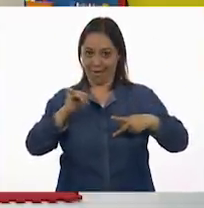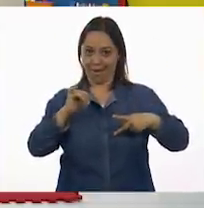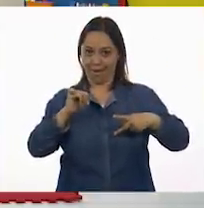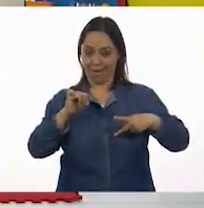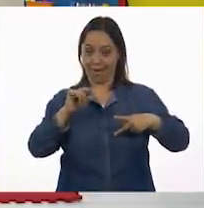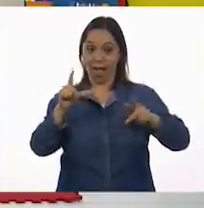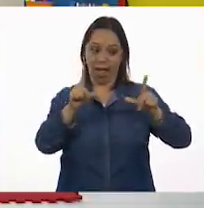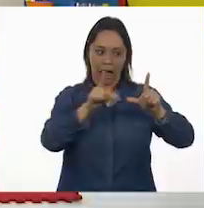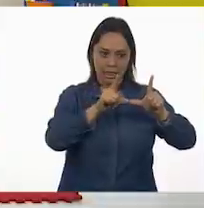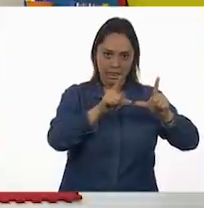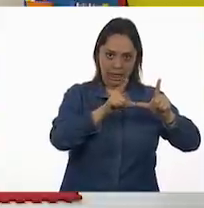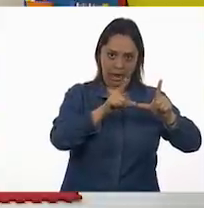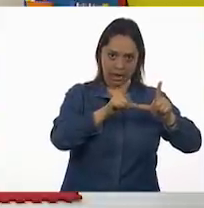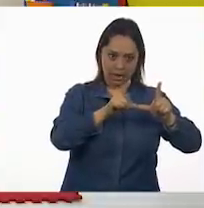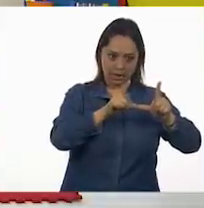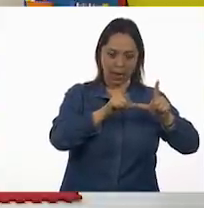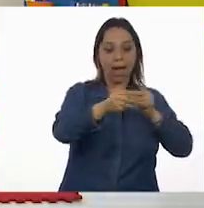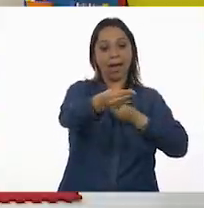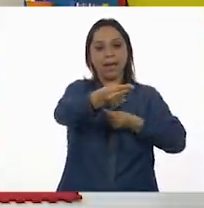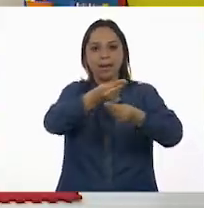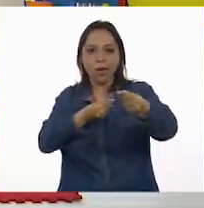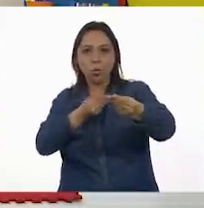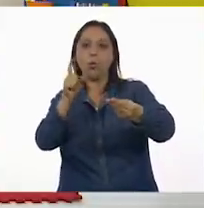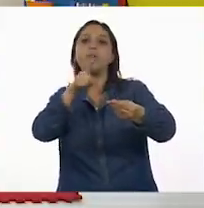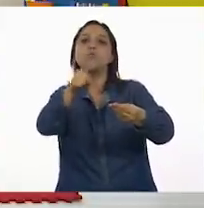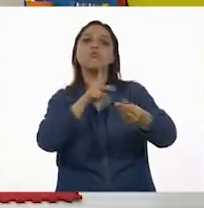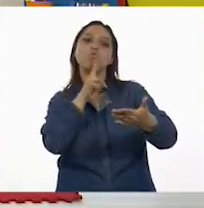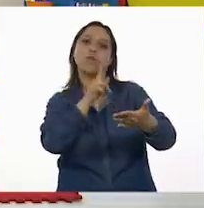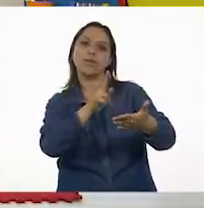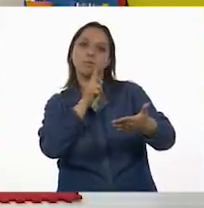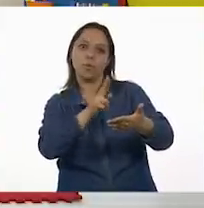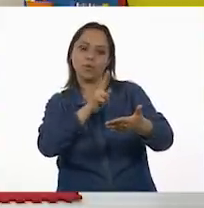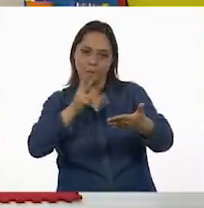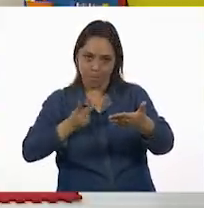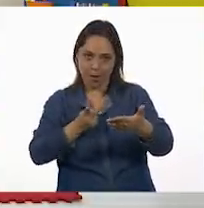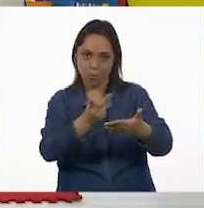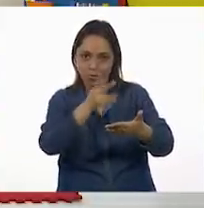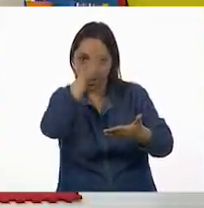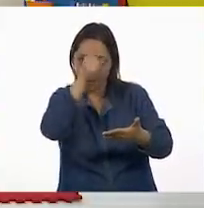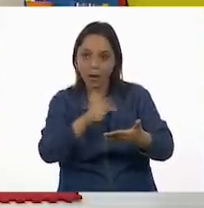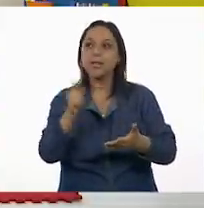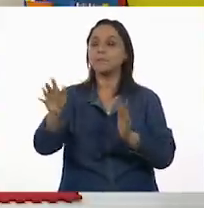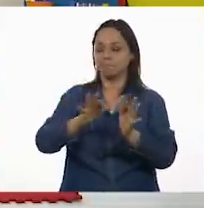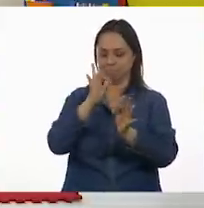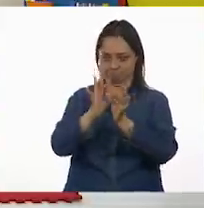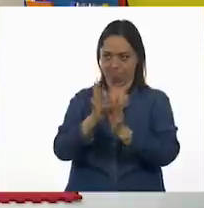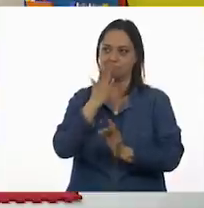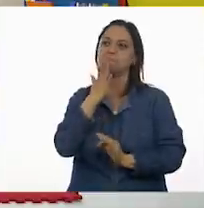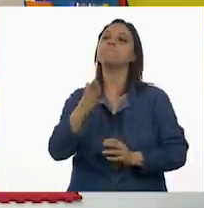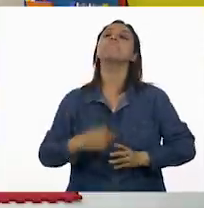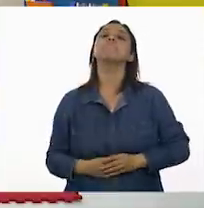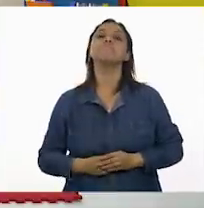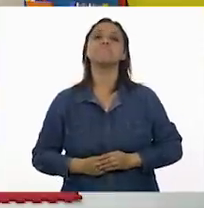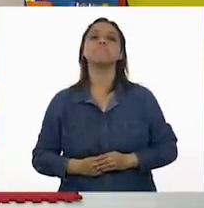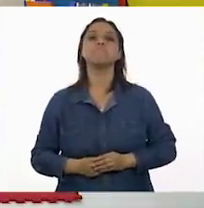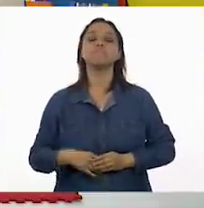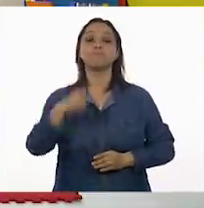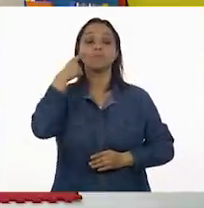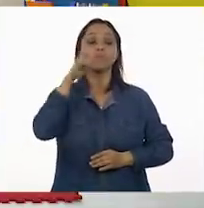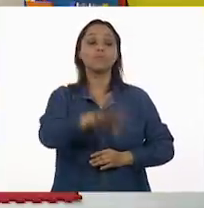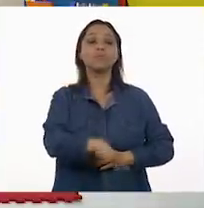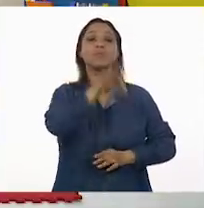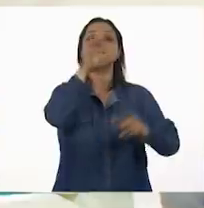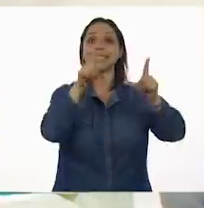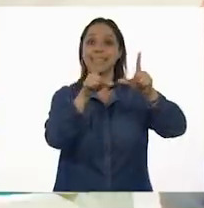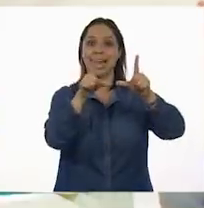cuando termines de contestarme las preguntas. ¡Ay, oh, está muy interesante eso! ¿Lista? ¡Sí! Bueno, ¿quieres sacar la